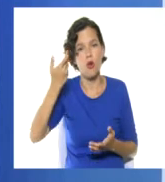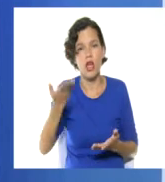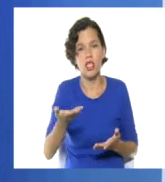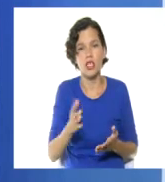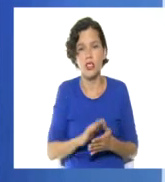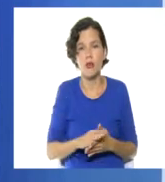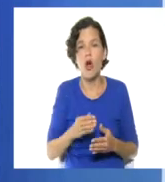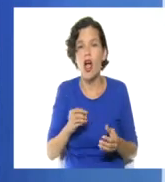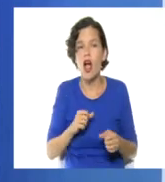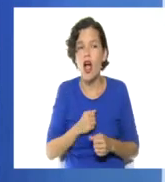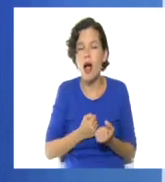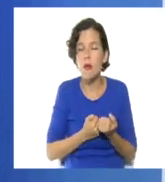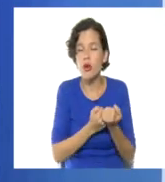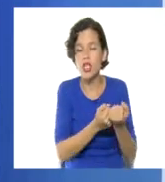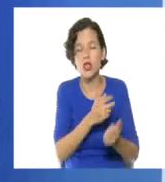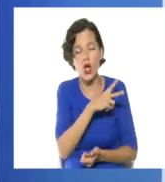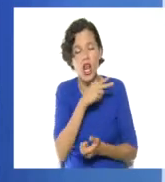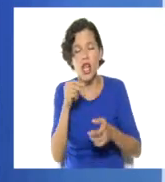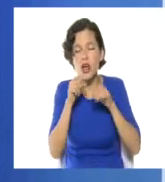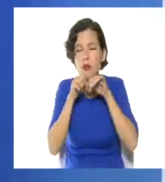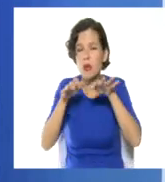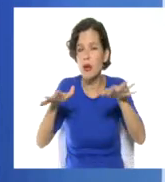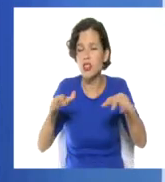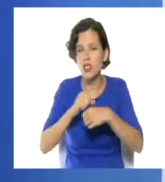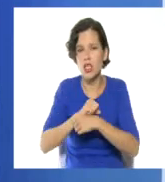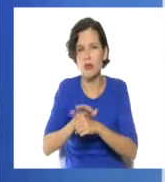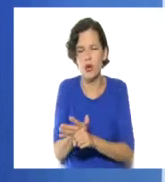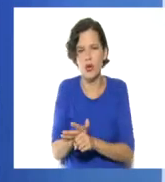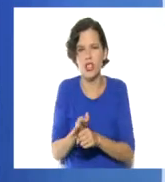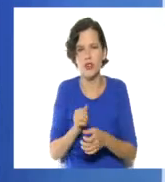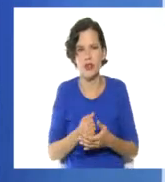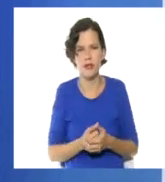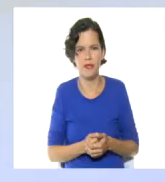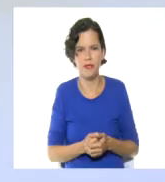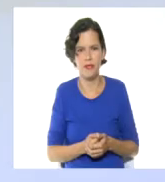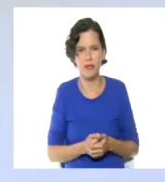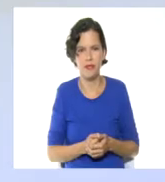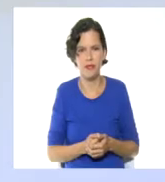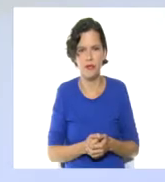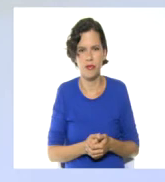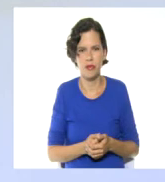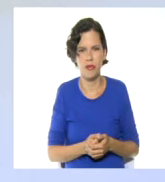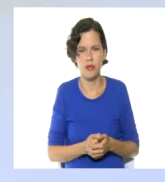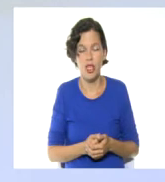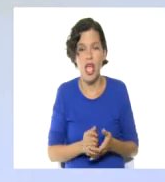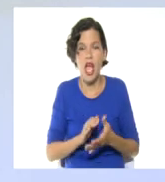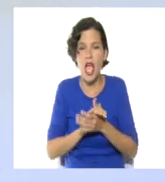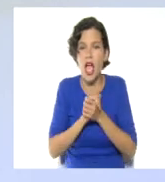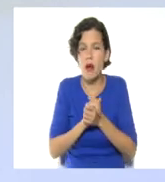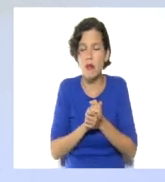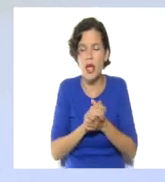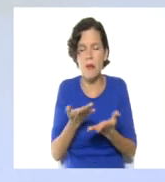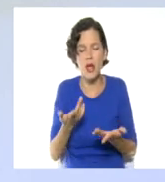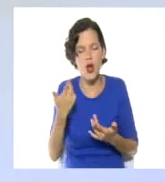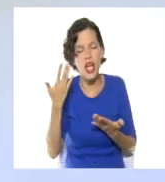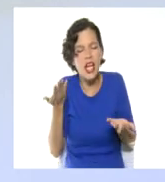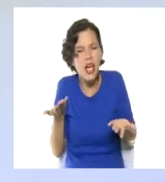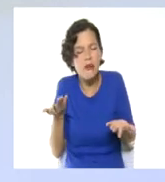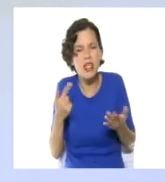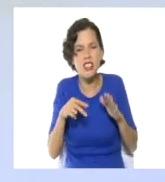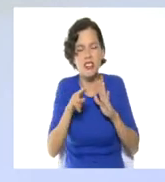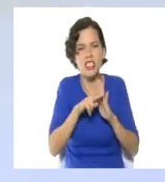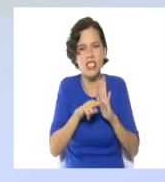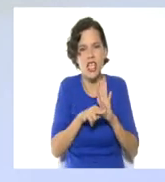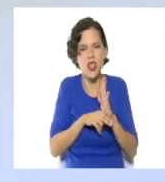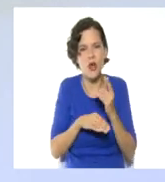estaremos contribuyendo a la no propagación de la COVID-19. Amigos y amigas, ¿pero qué les parece si estas medidas